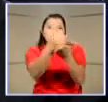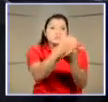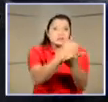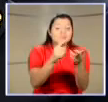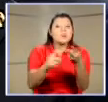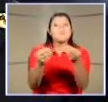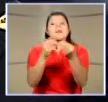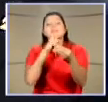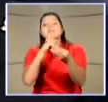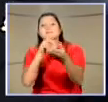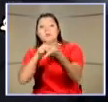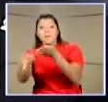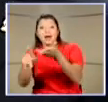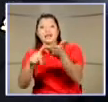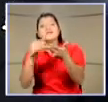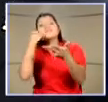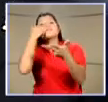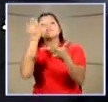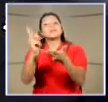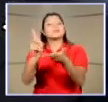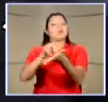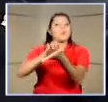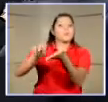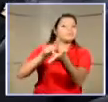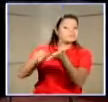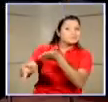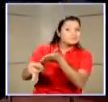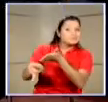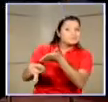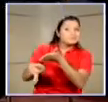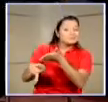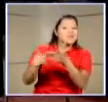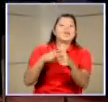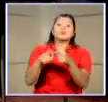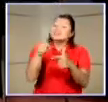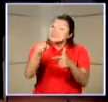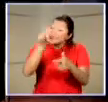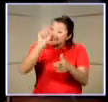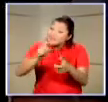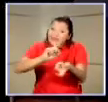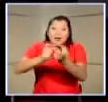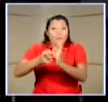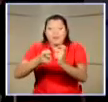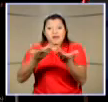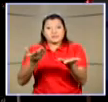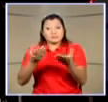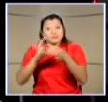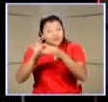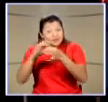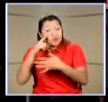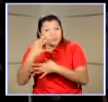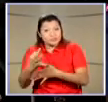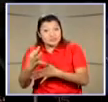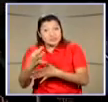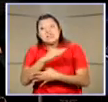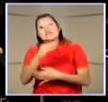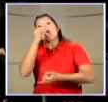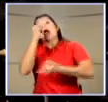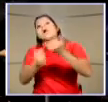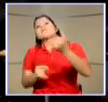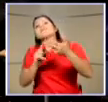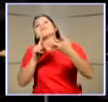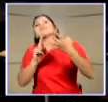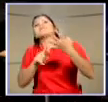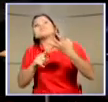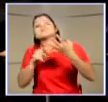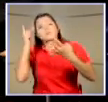pagar impuestos y muy fácil de evadir y eludir. Entonces, esa tiene que ser la reforma integral, y al final todo esto acompañado de